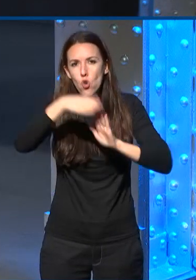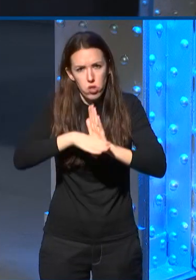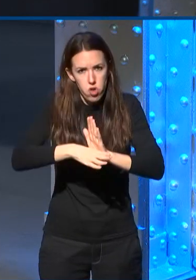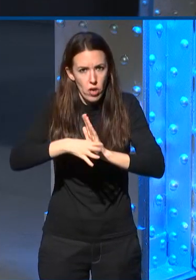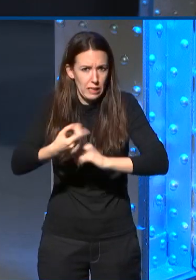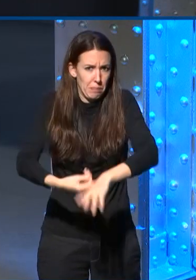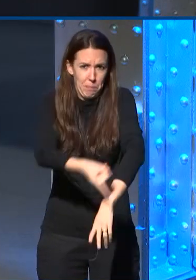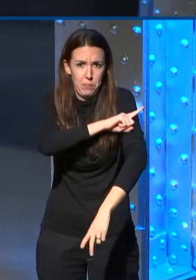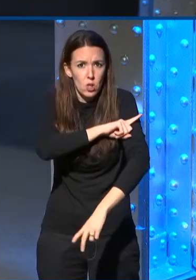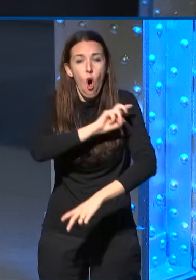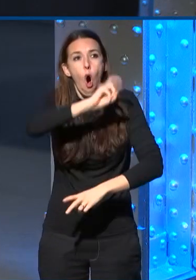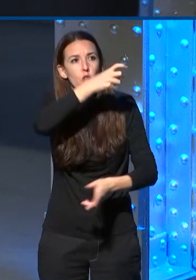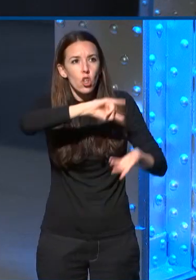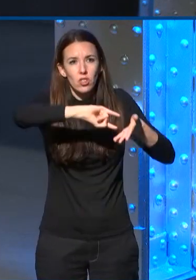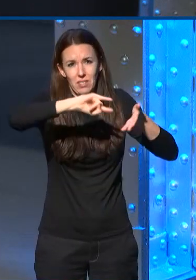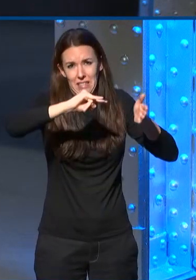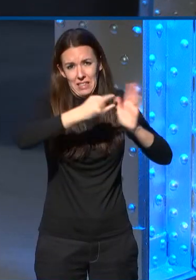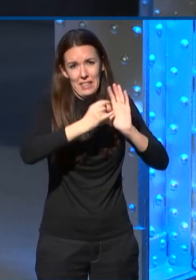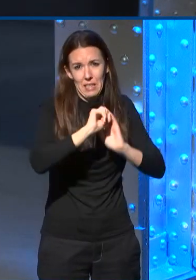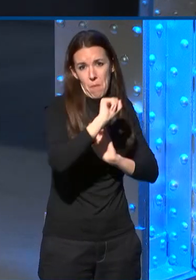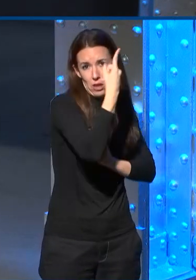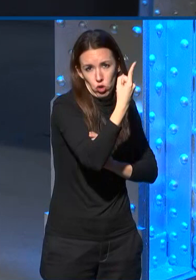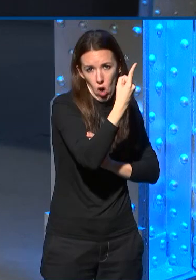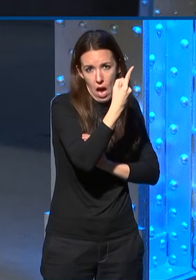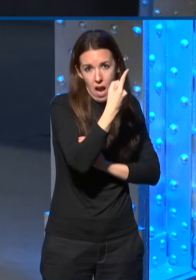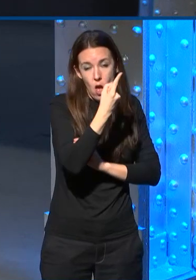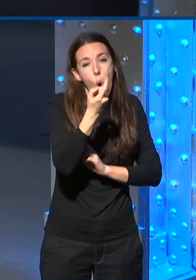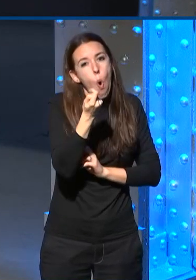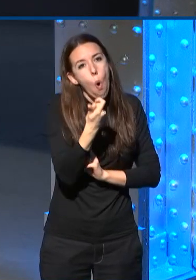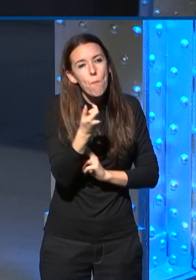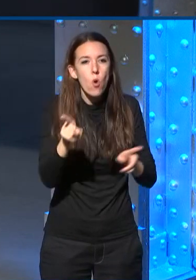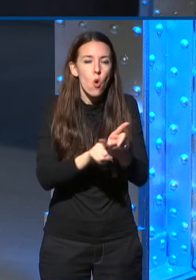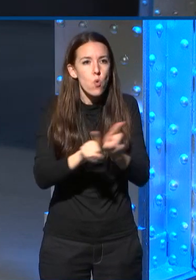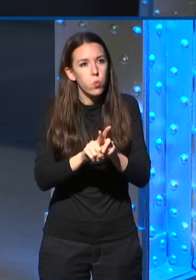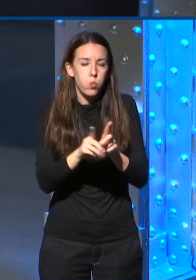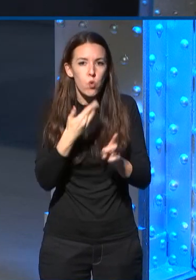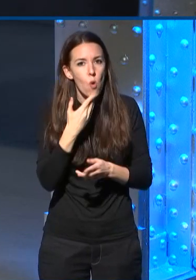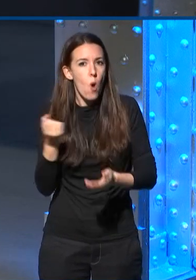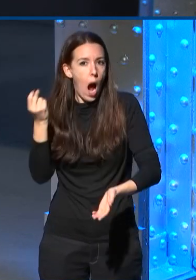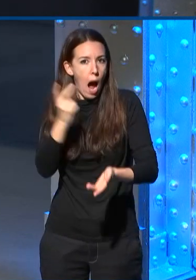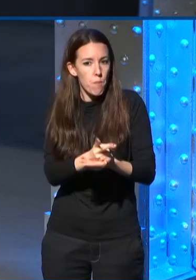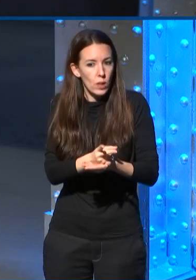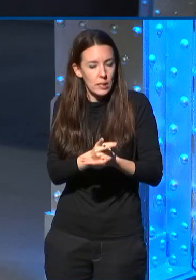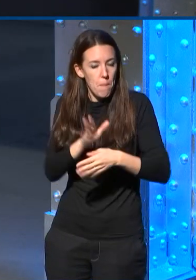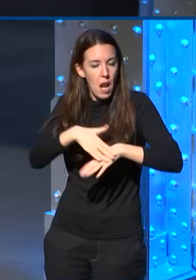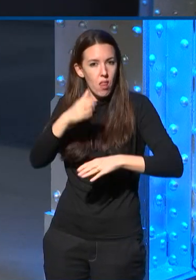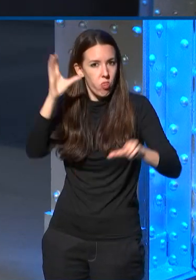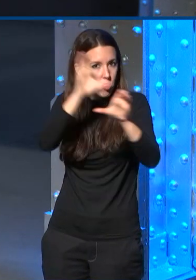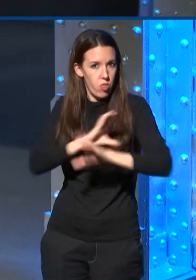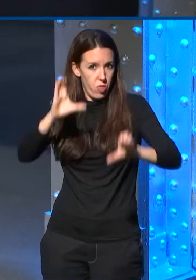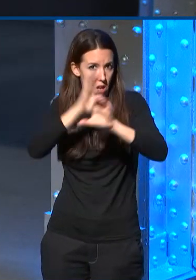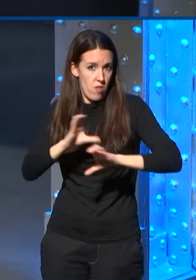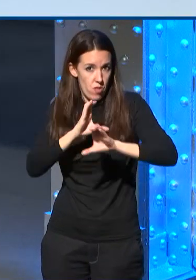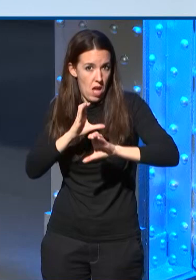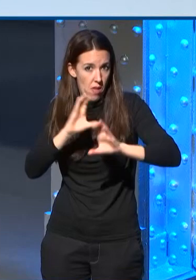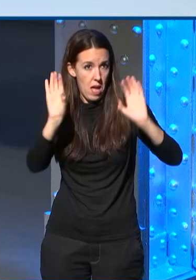extremas, en otros sitios del sistema solar. O sea, el Centro de Astrobiología es un poco la apuesta hacia la ciencia de la exploración